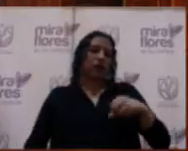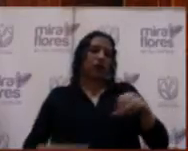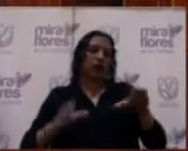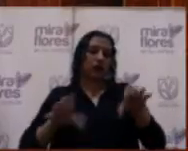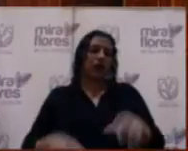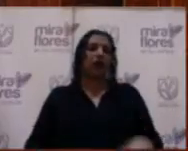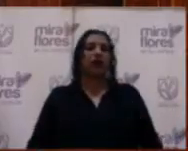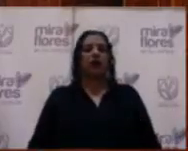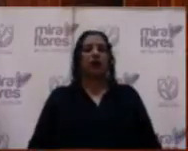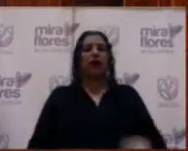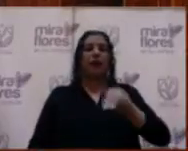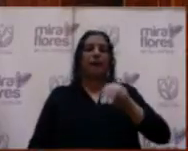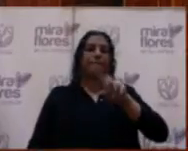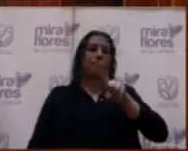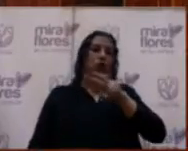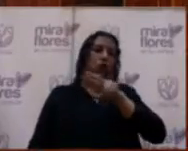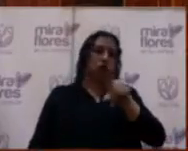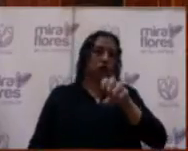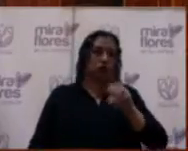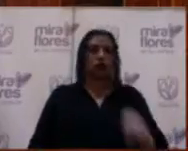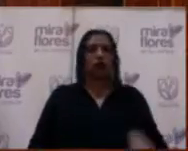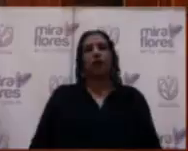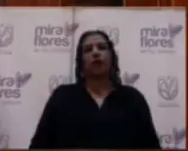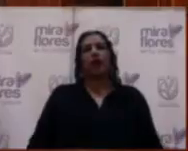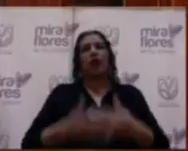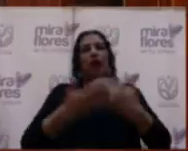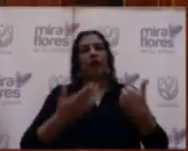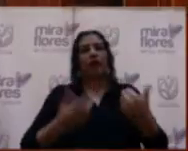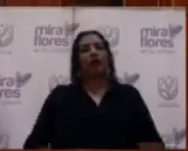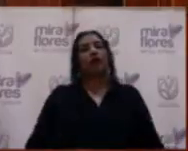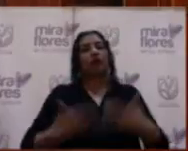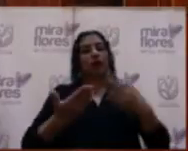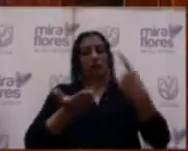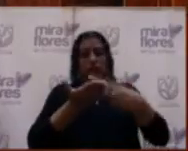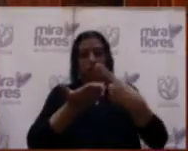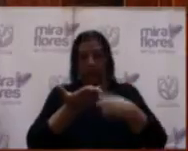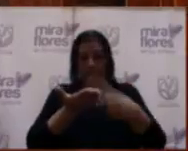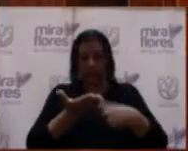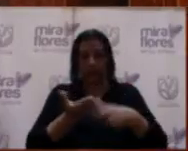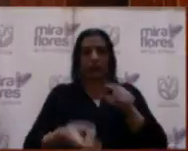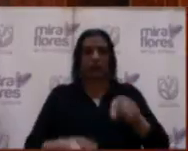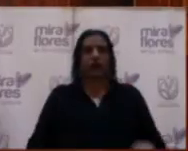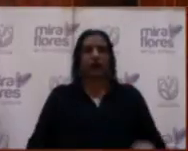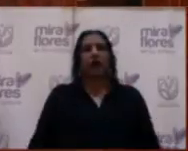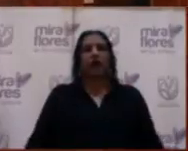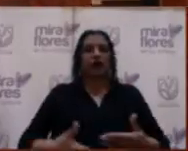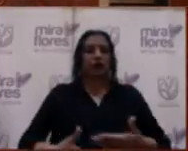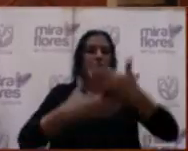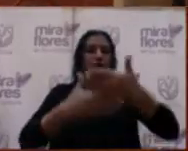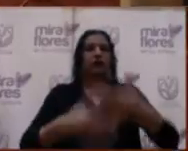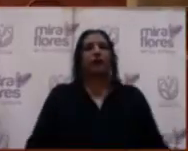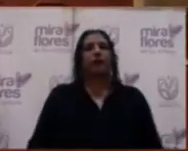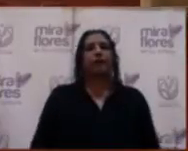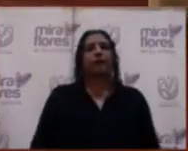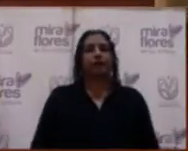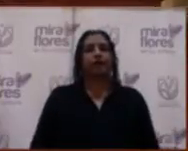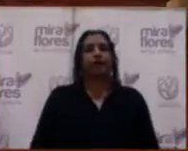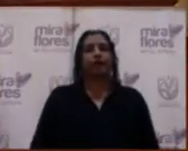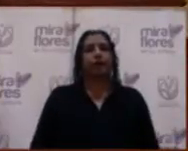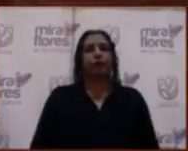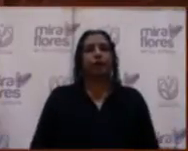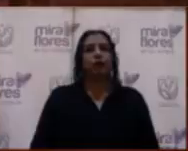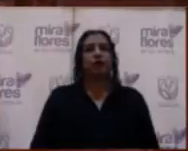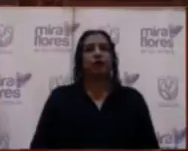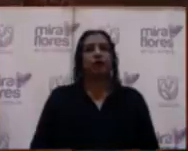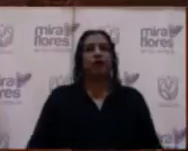Vicente Martín Muñoz Wells. Bien, antes de proceder a debatir esta propuesta, tengo